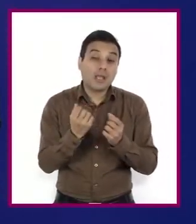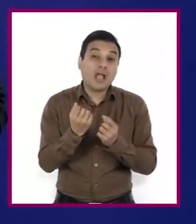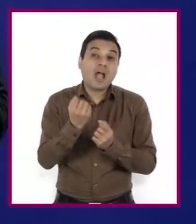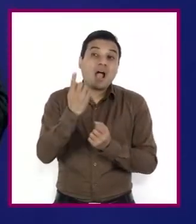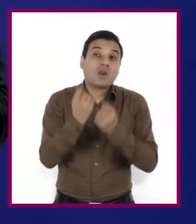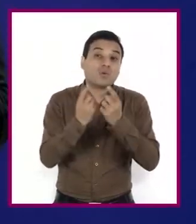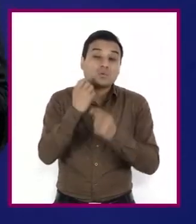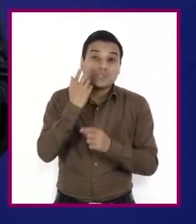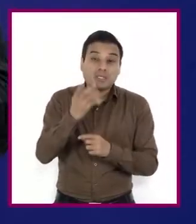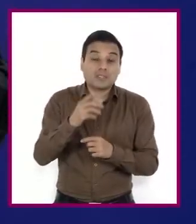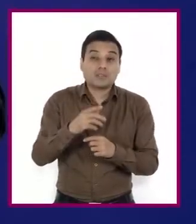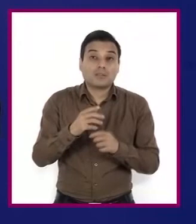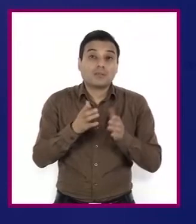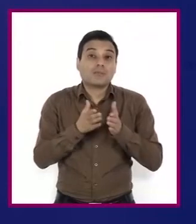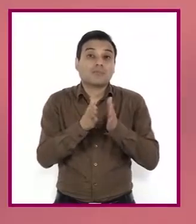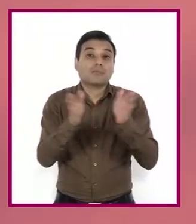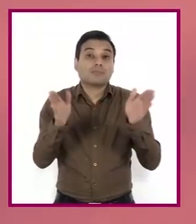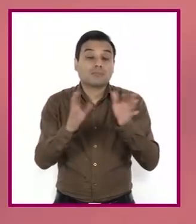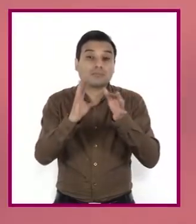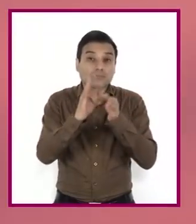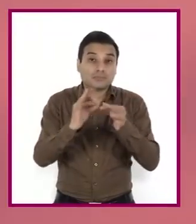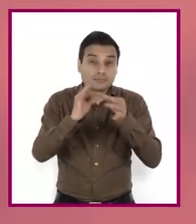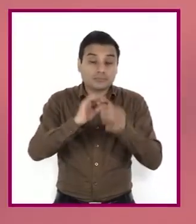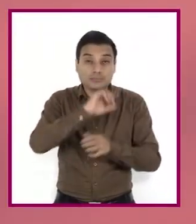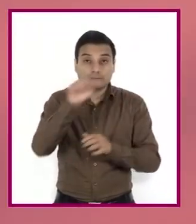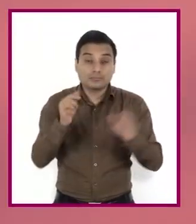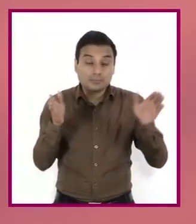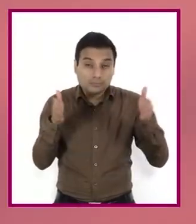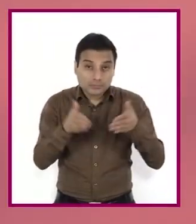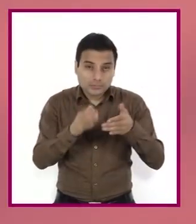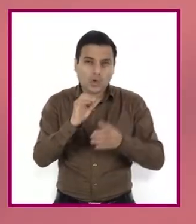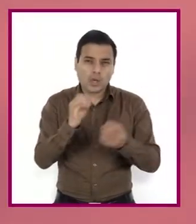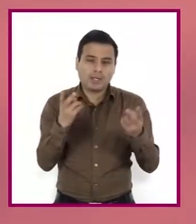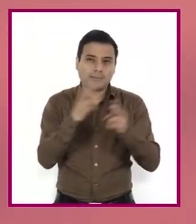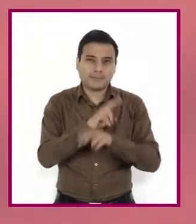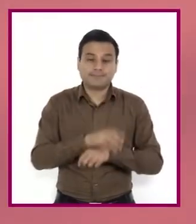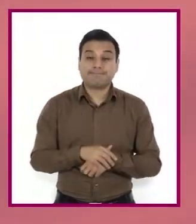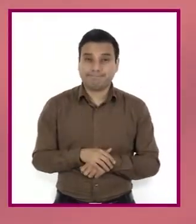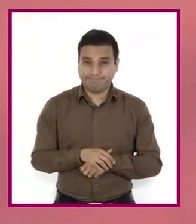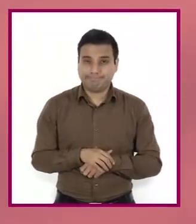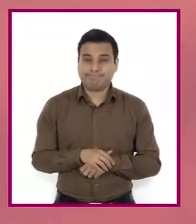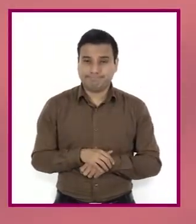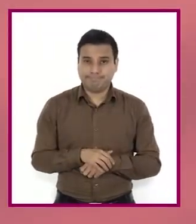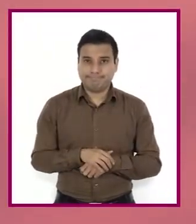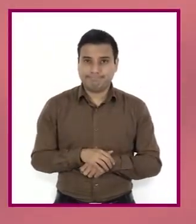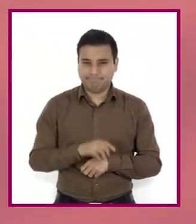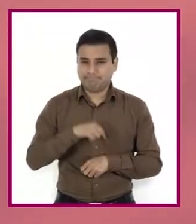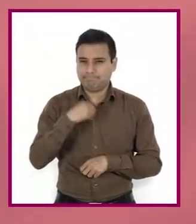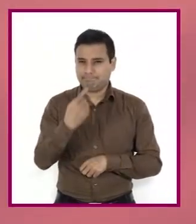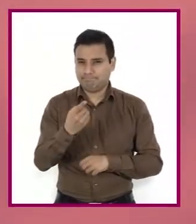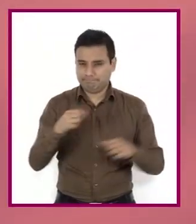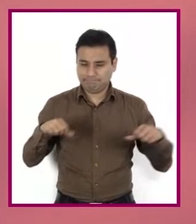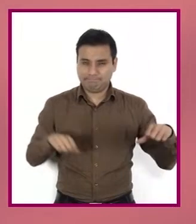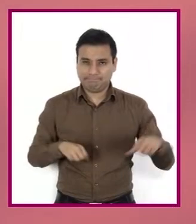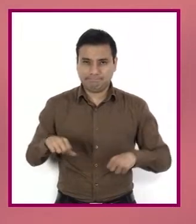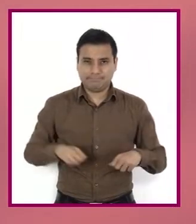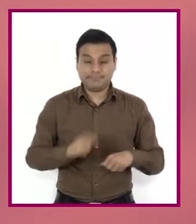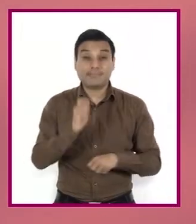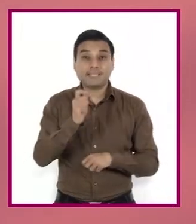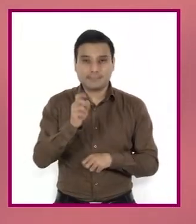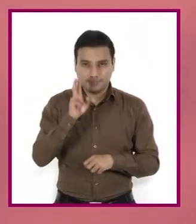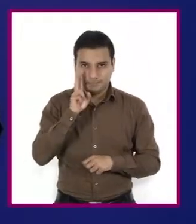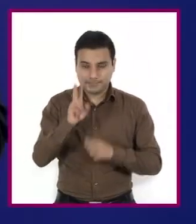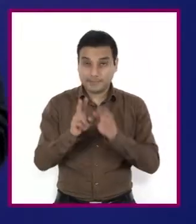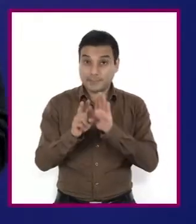particular a lo general o viceversa. Exacto. Por último, el reto que les tenemos es que observen este